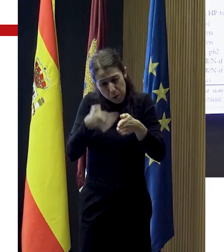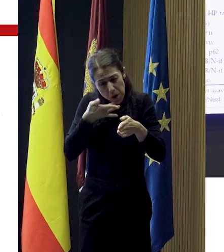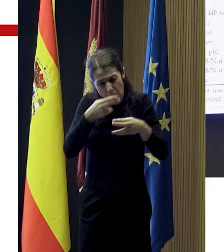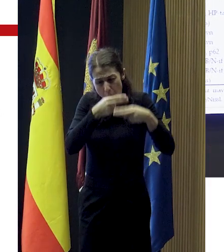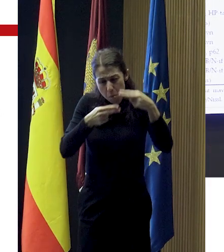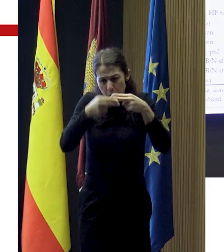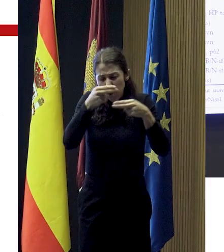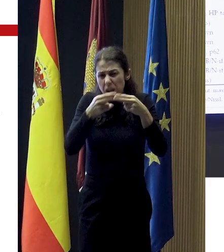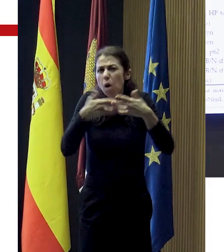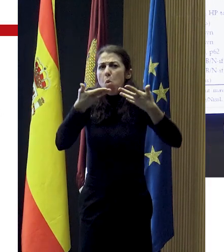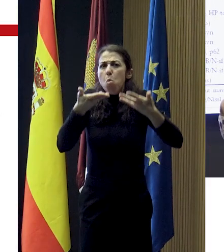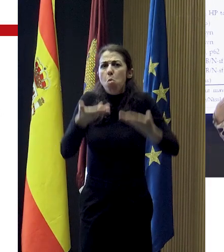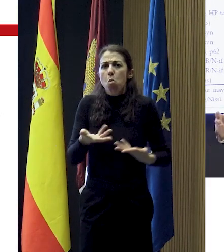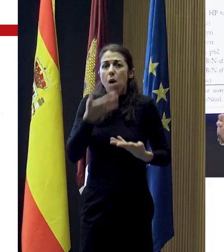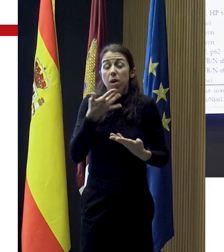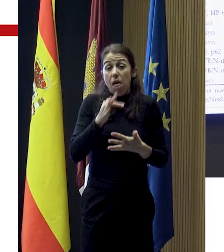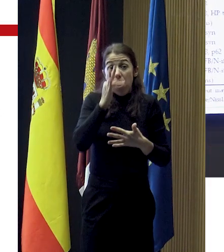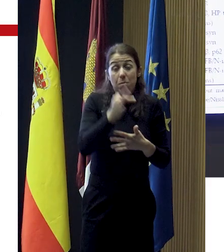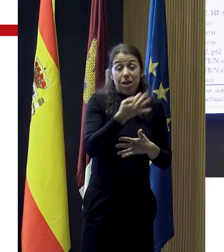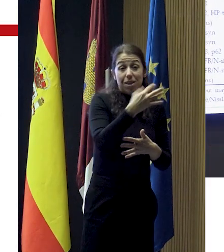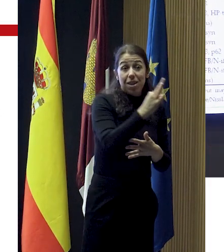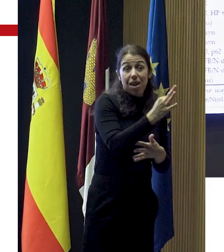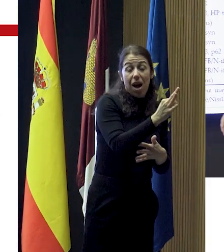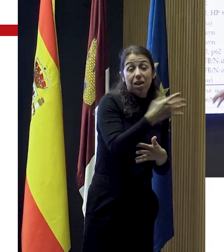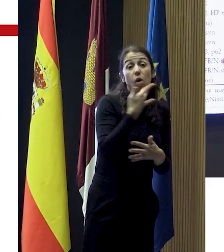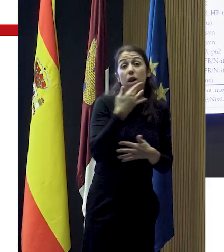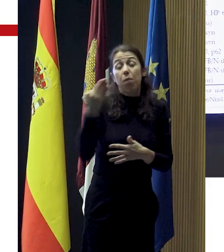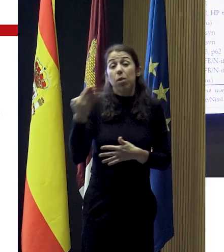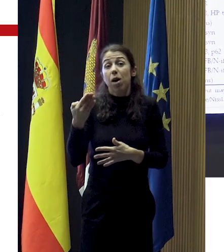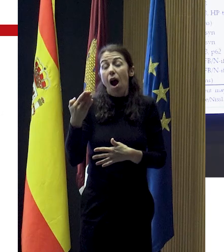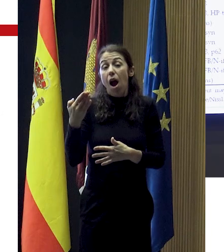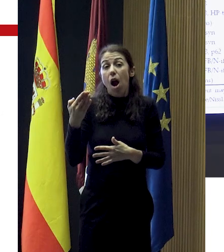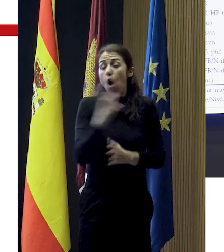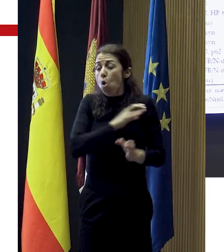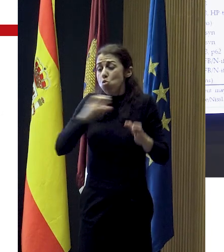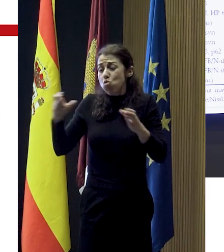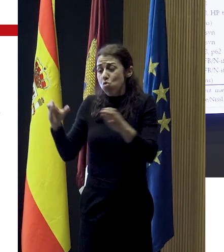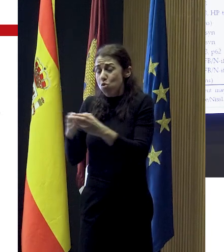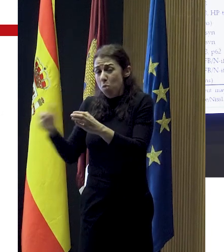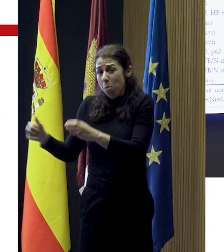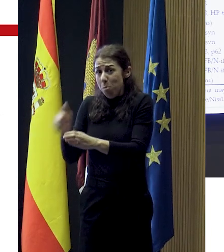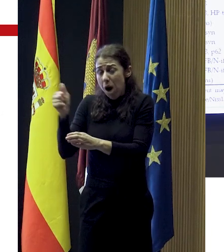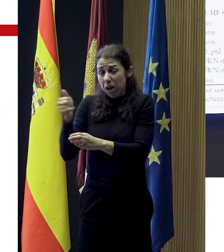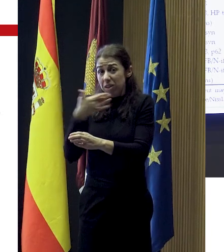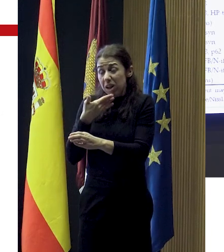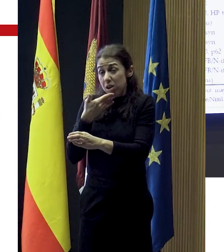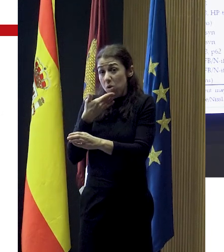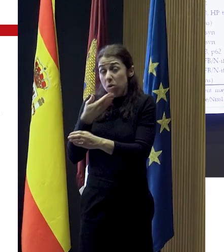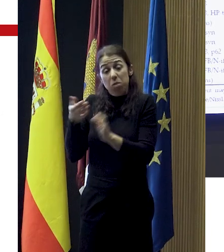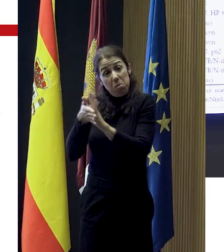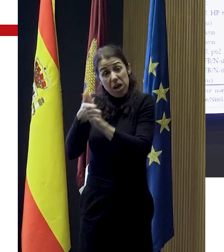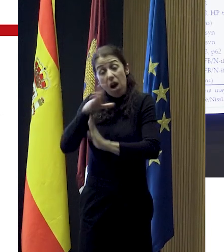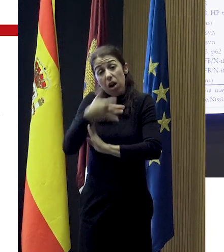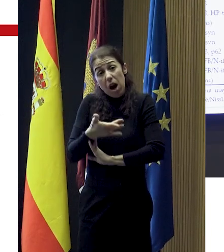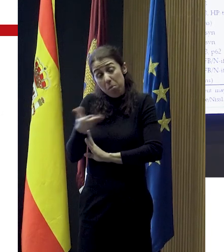hay aberrantes. Pues además de la tau y la beta-amiloide, hay otro pelotón de proteínas, de la cual aquí os he traído las más